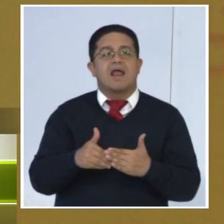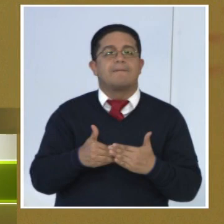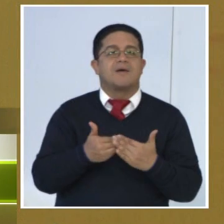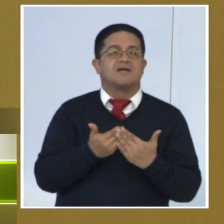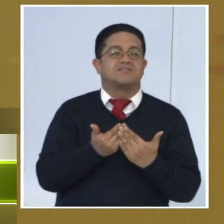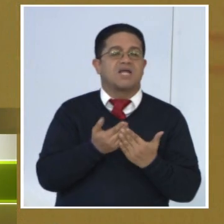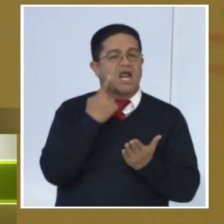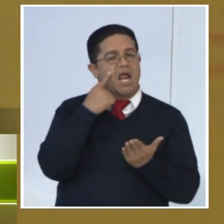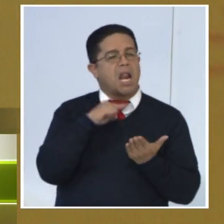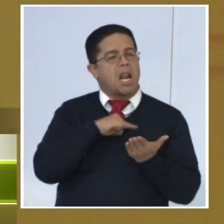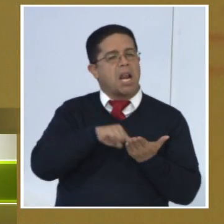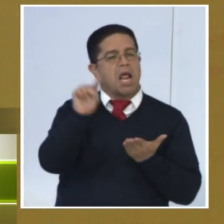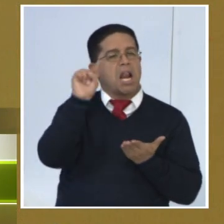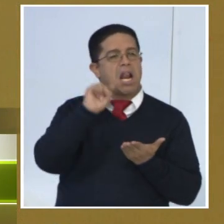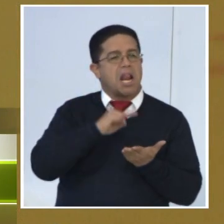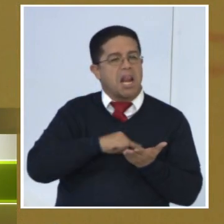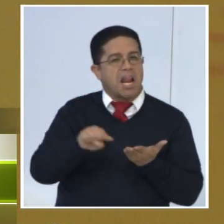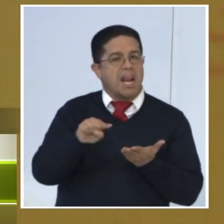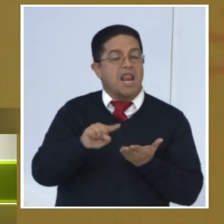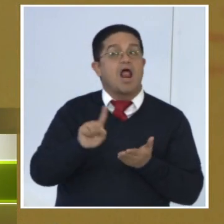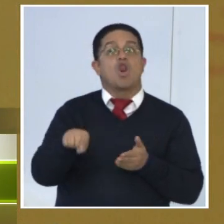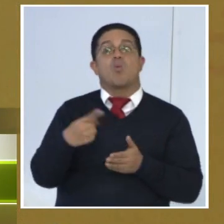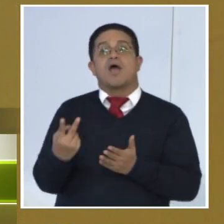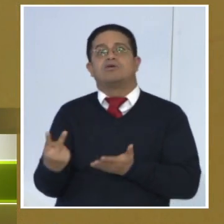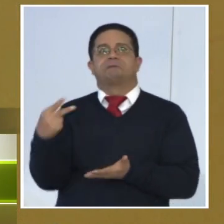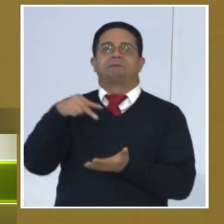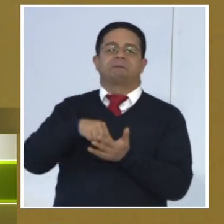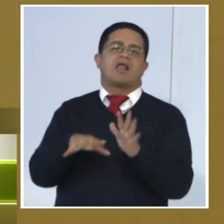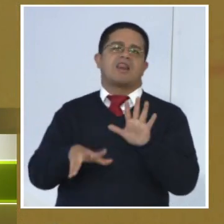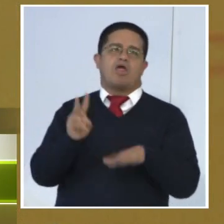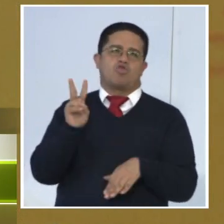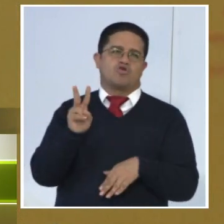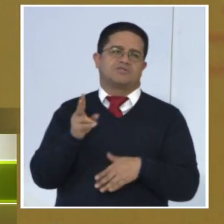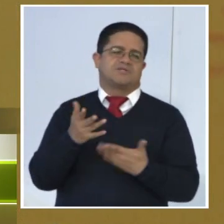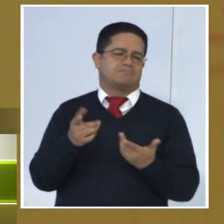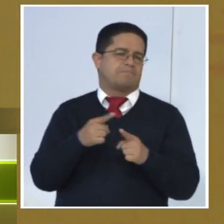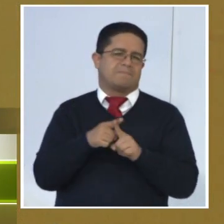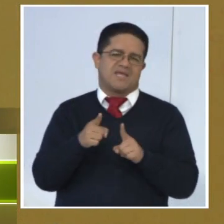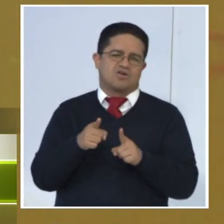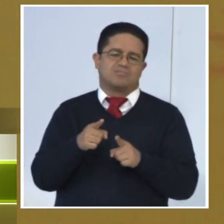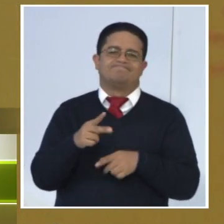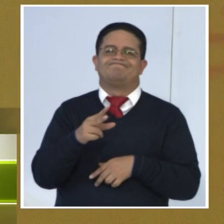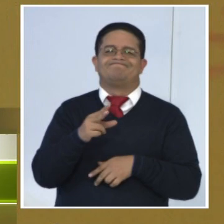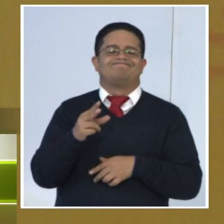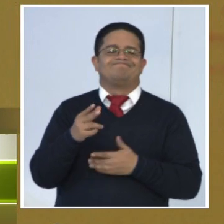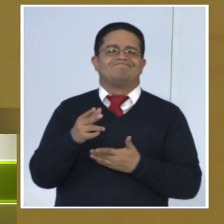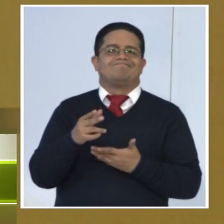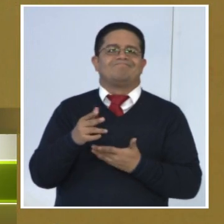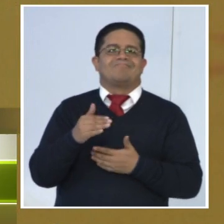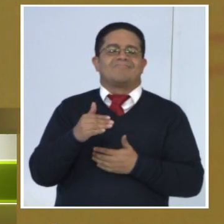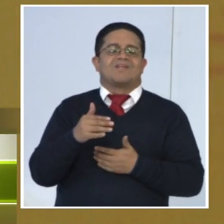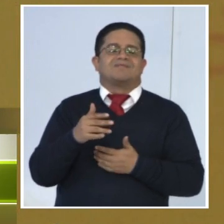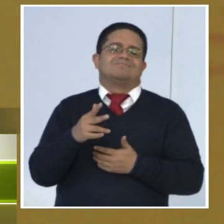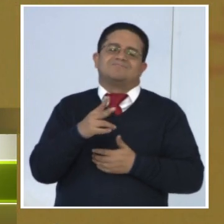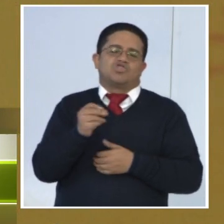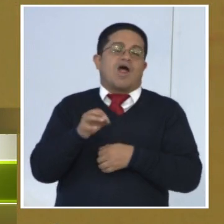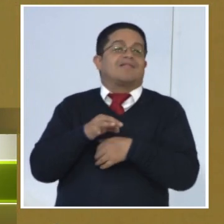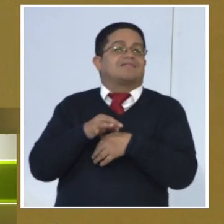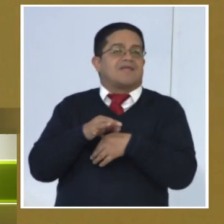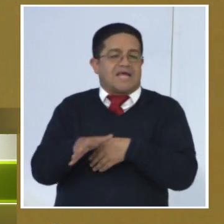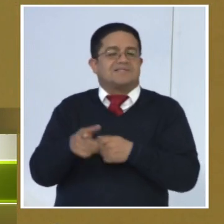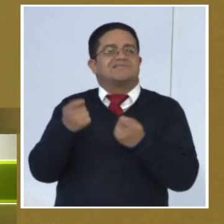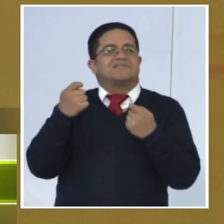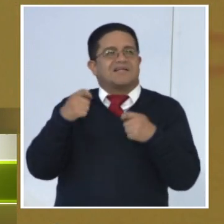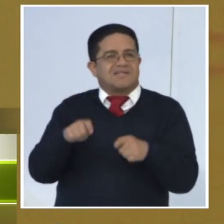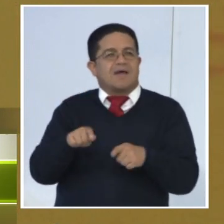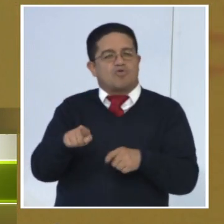su dispositivo y se van a parar a las 12 del día. Pues tratemos de no alterar tanto esa rutina normal que ellos deben tener y tratemos de que los